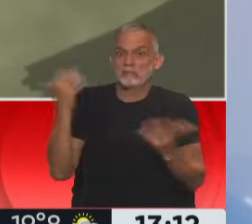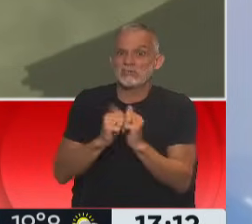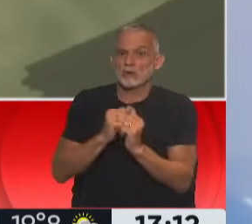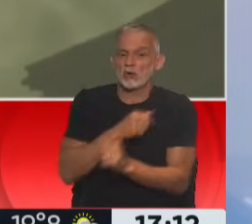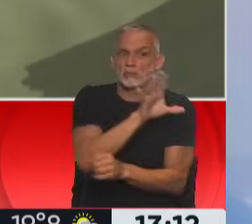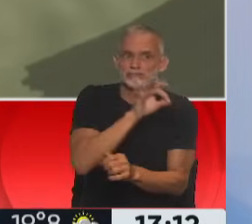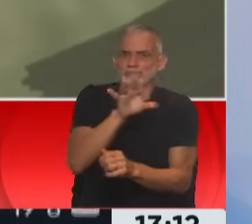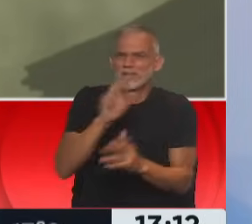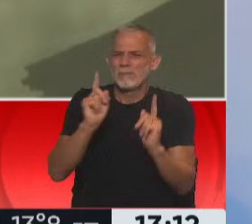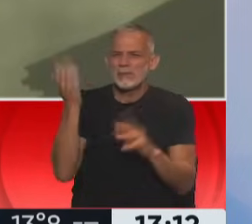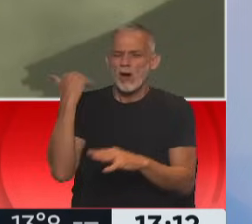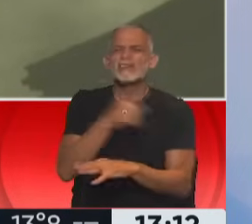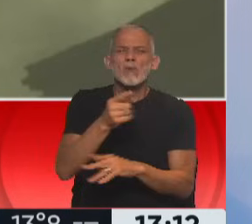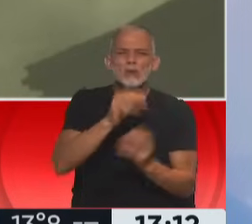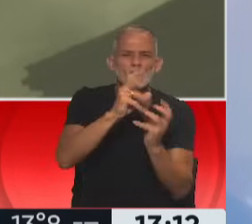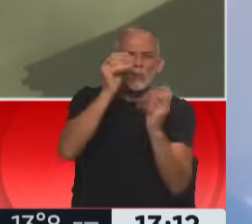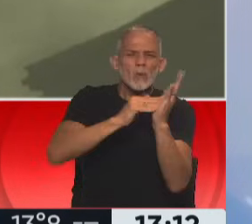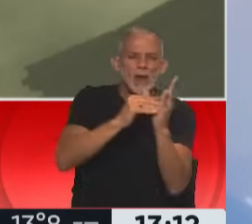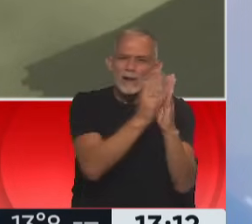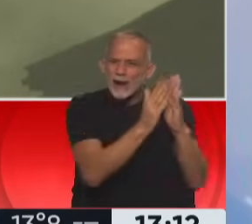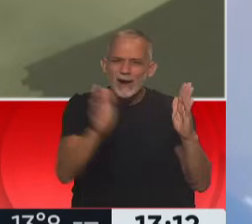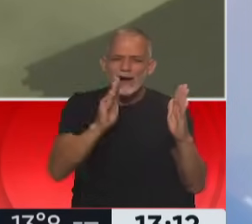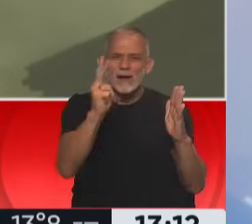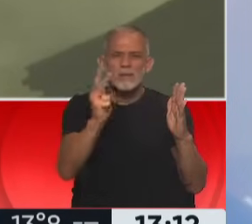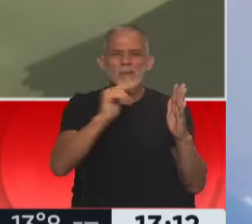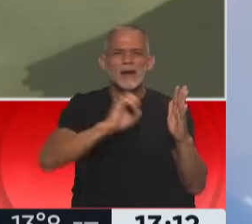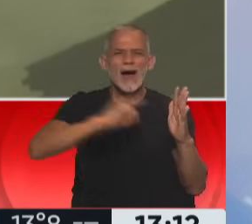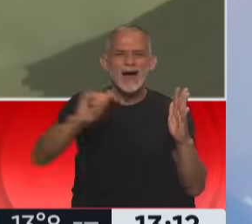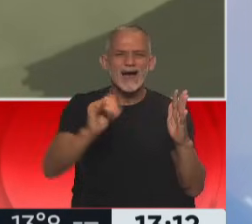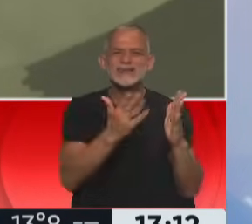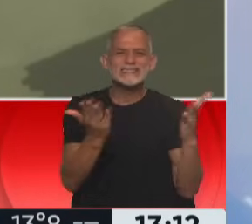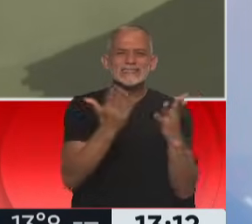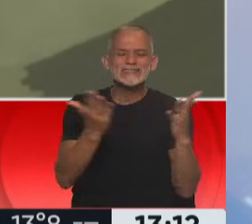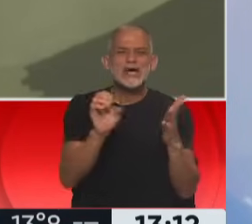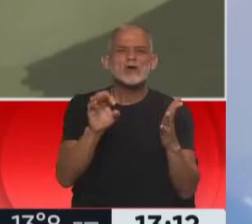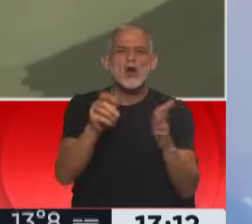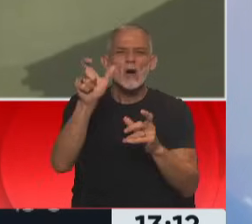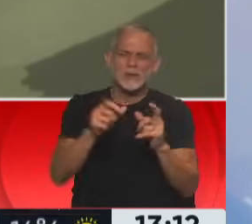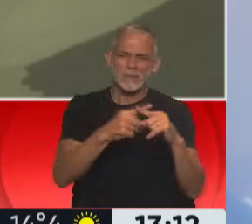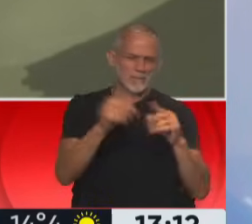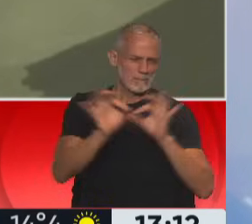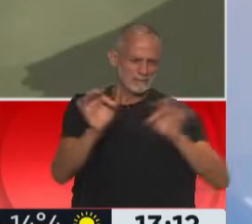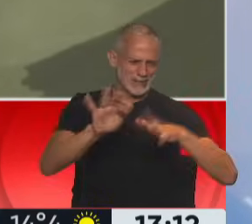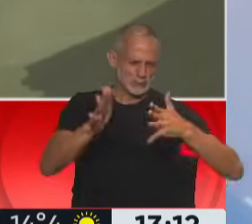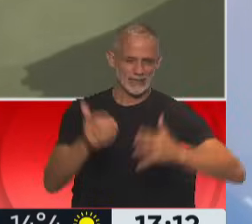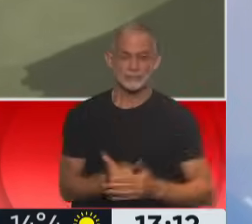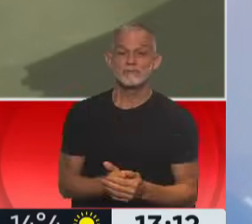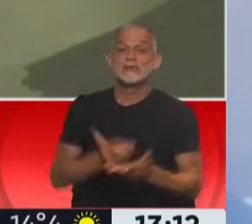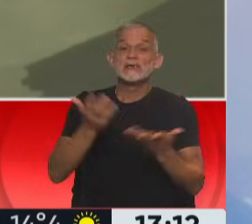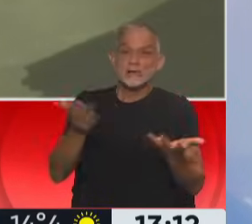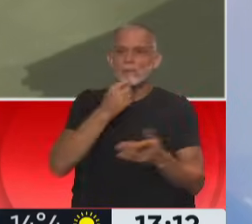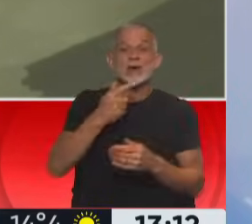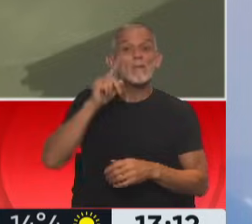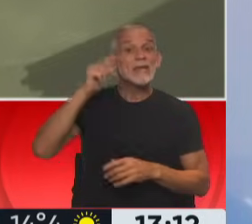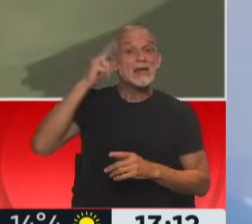historia nos ha dejado en estos últimos años, en las últimas décadas, para tener un promedio aproximadamente. Por ejemplo,